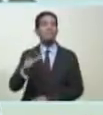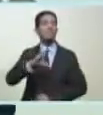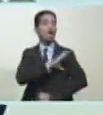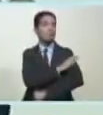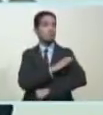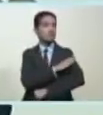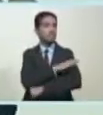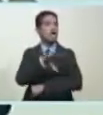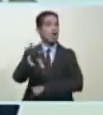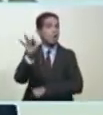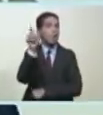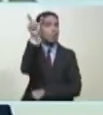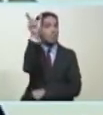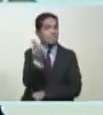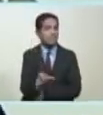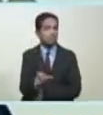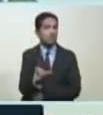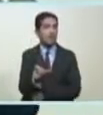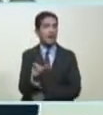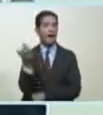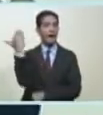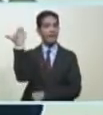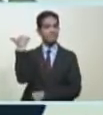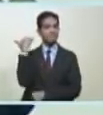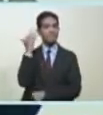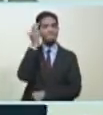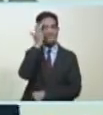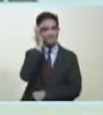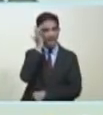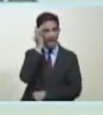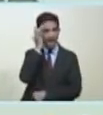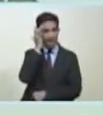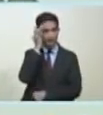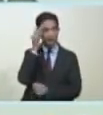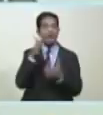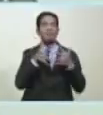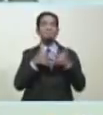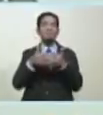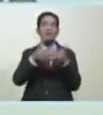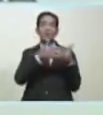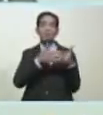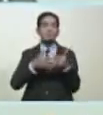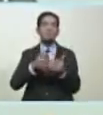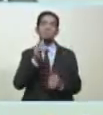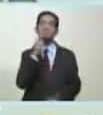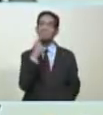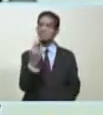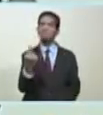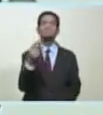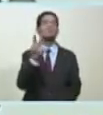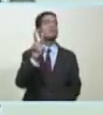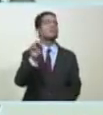oposición, ya en el mes de enero y febrero, los Estados Unidos declaraba que no reconocería